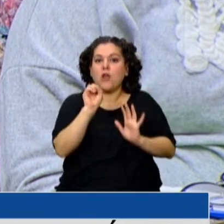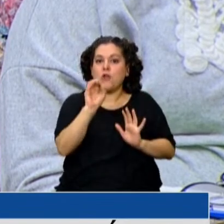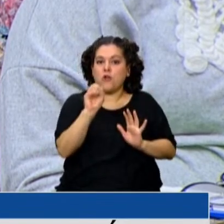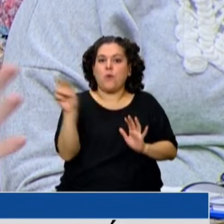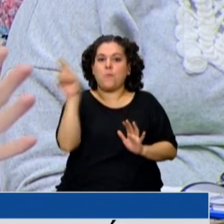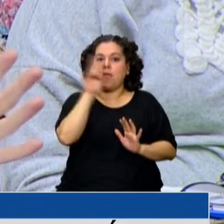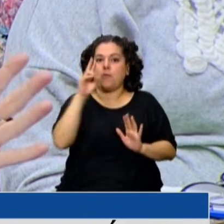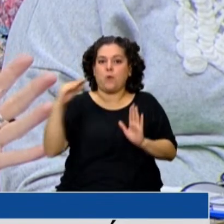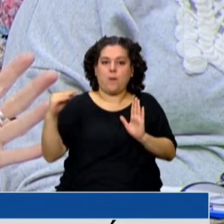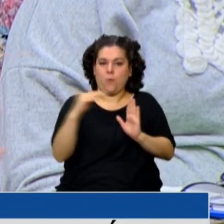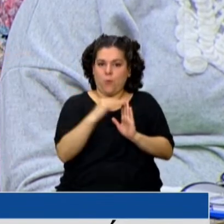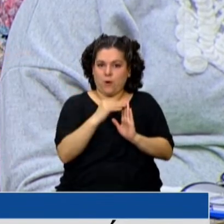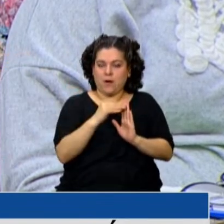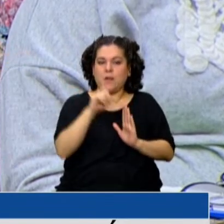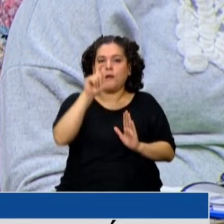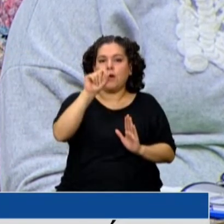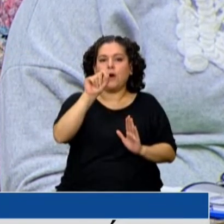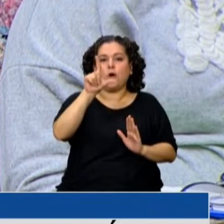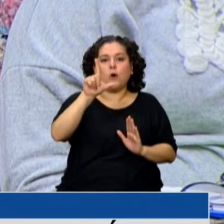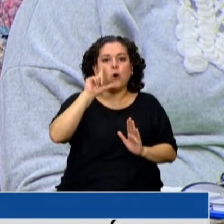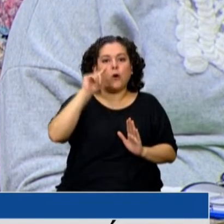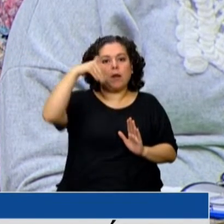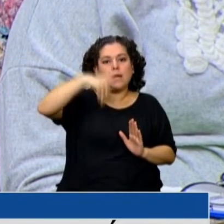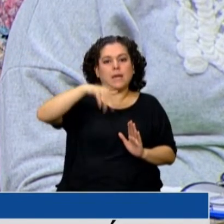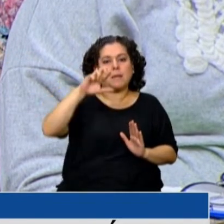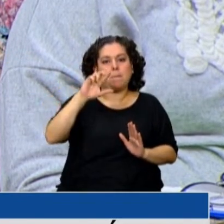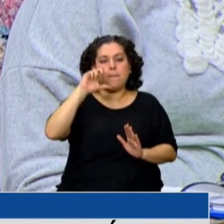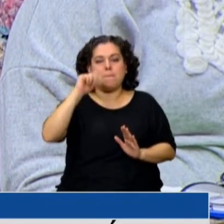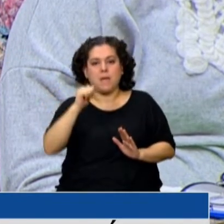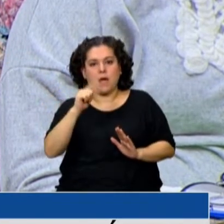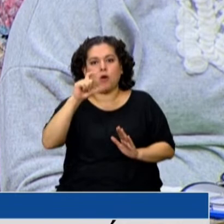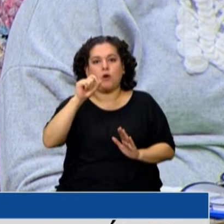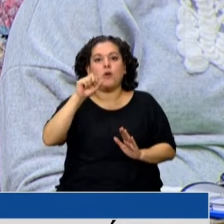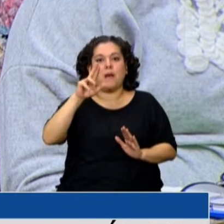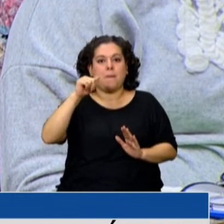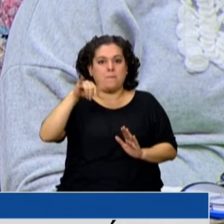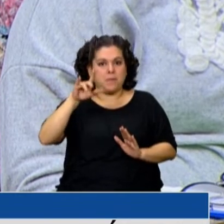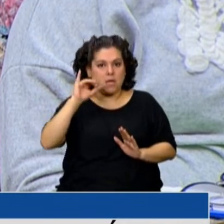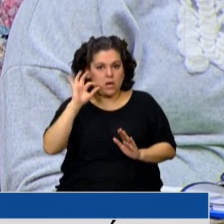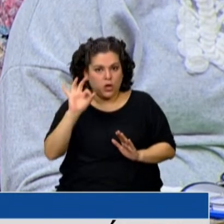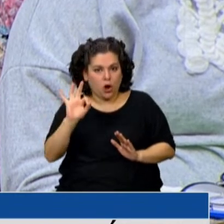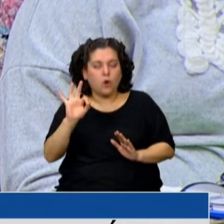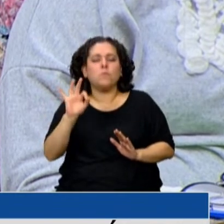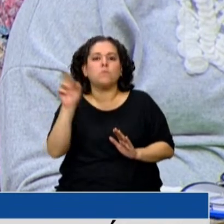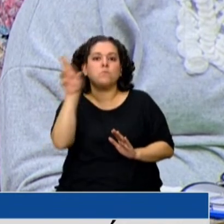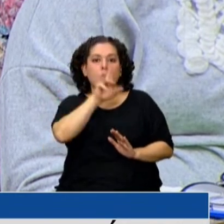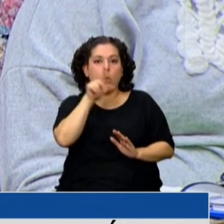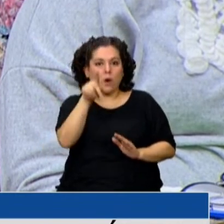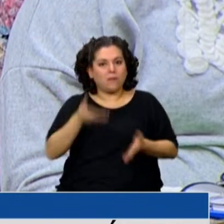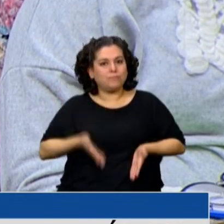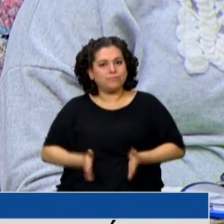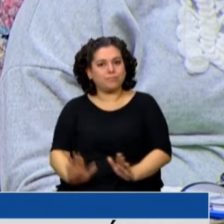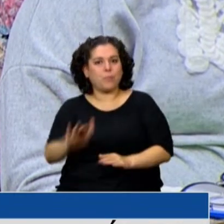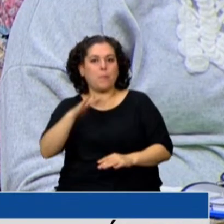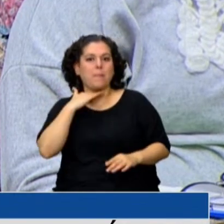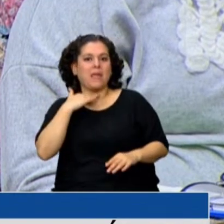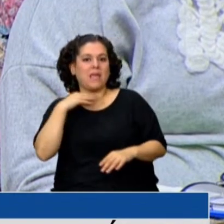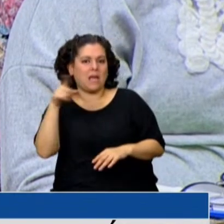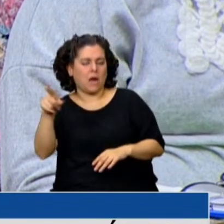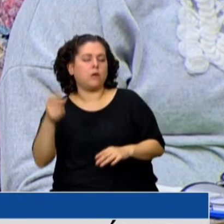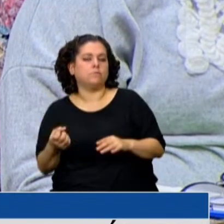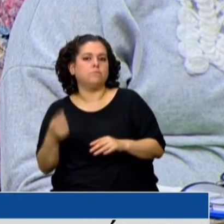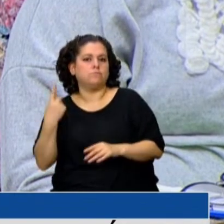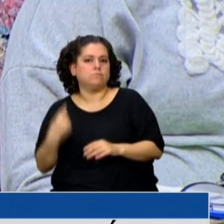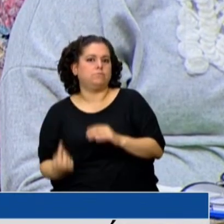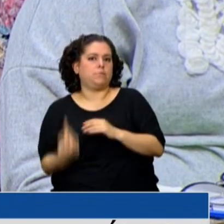mujer, Olimpia Coral Melo. Esta joven mexicana que es estandarte de esta